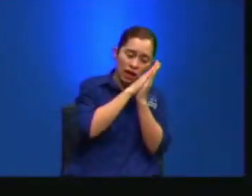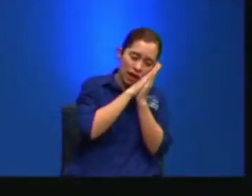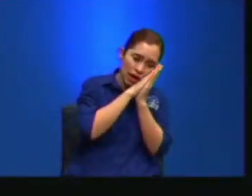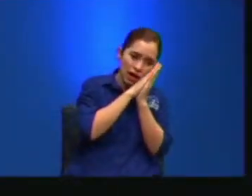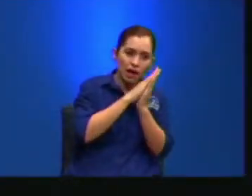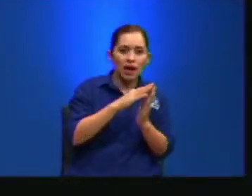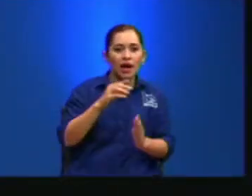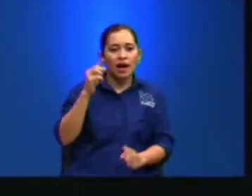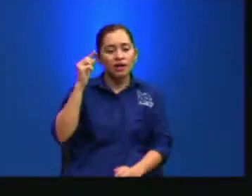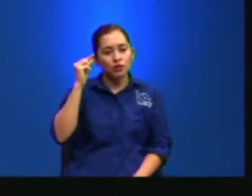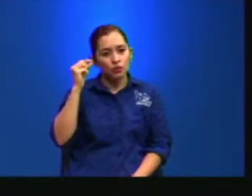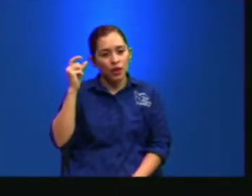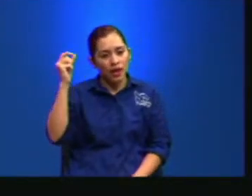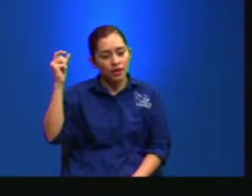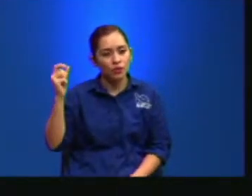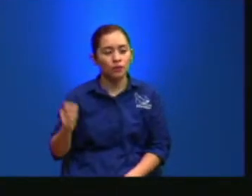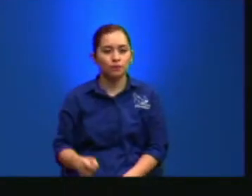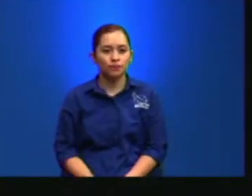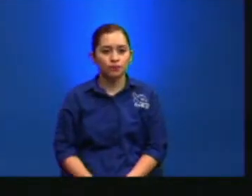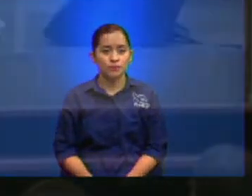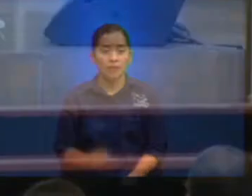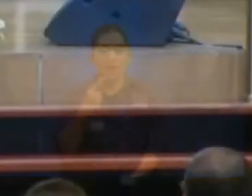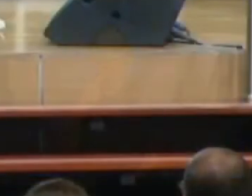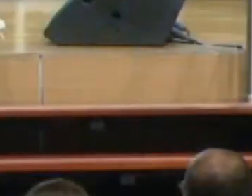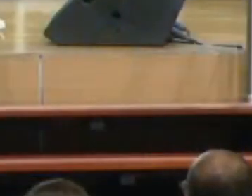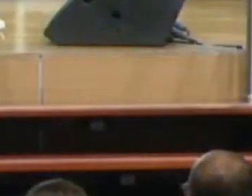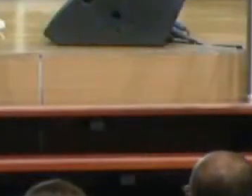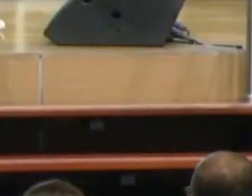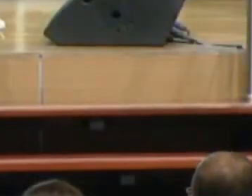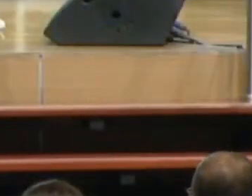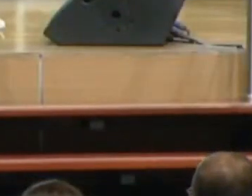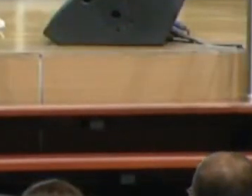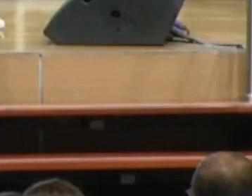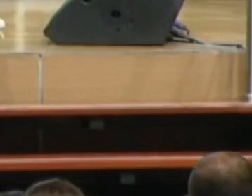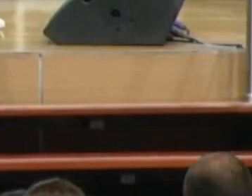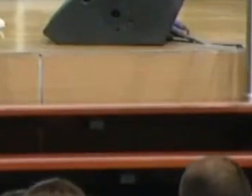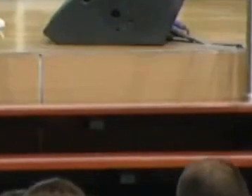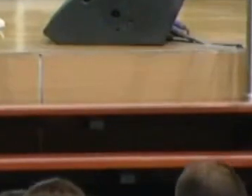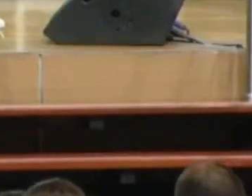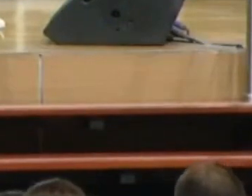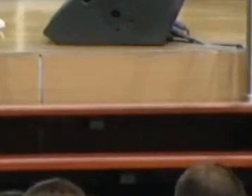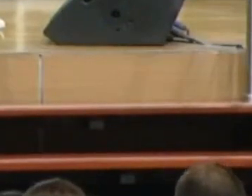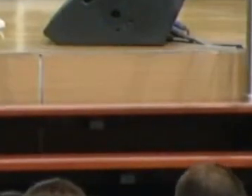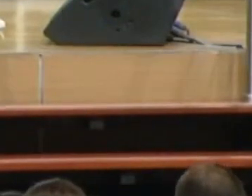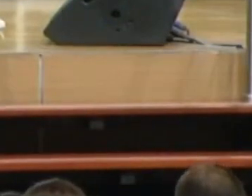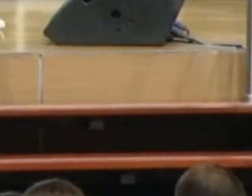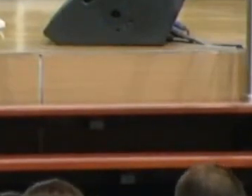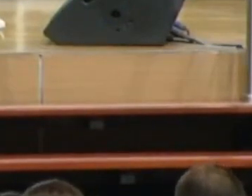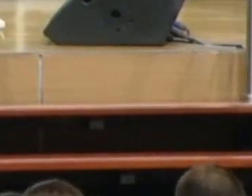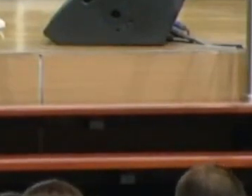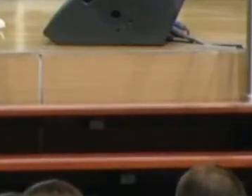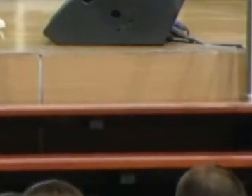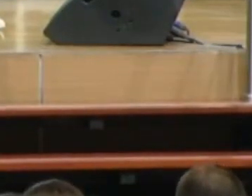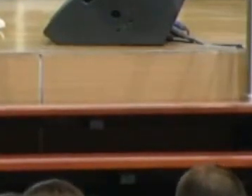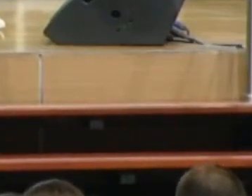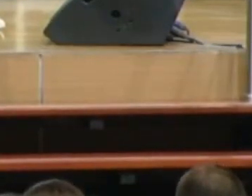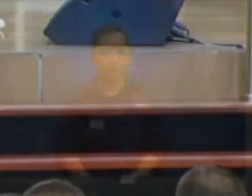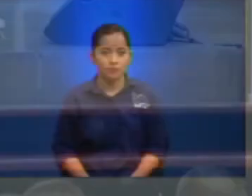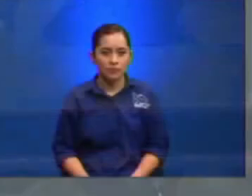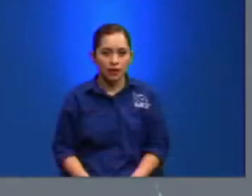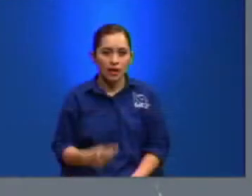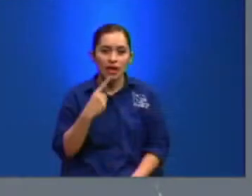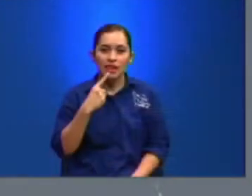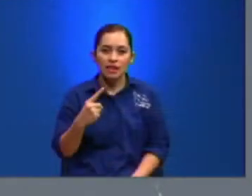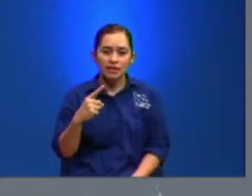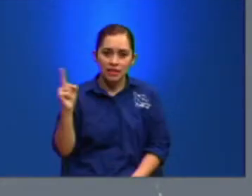estas cosas y clint dice proverbios 2013 no ames el sueño es